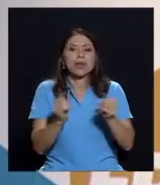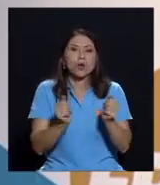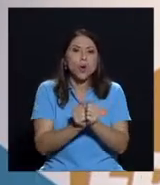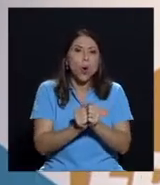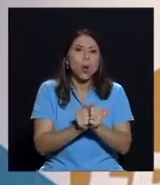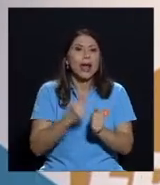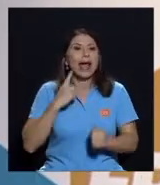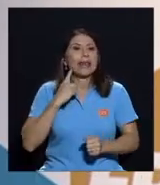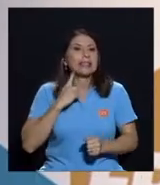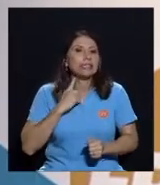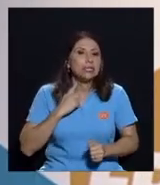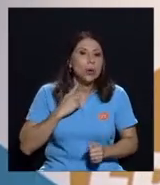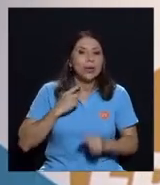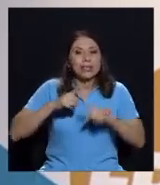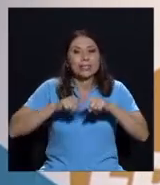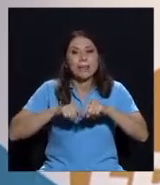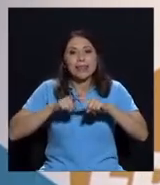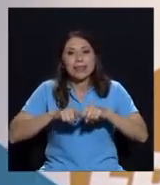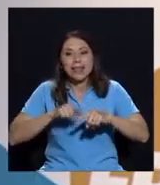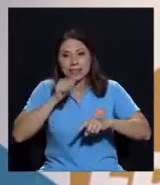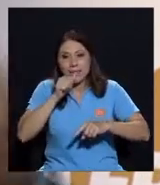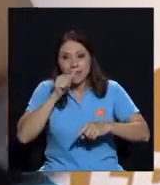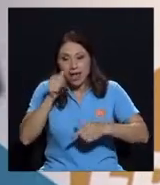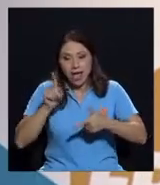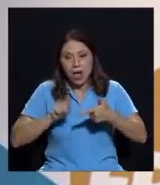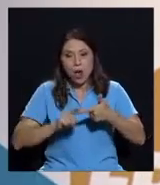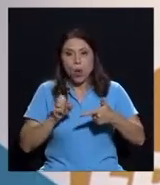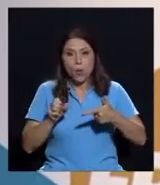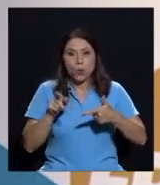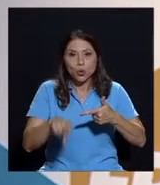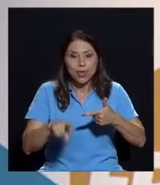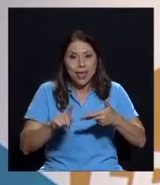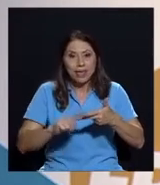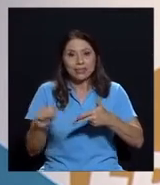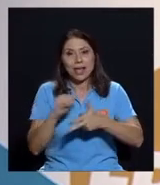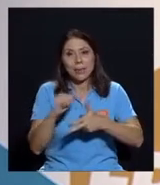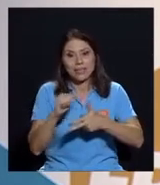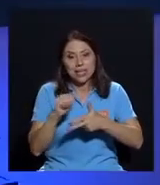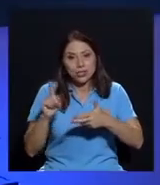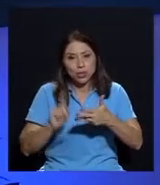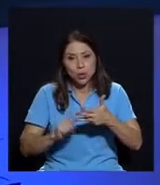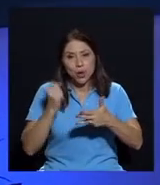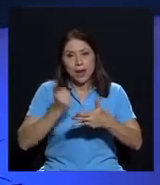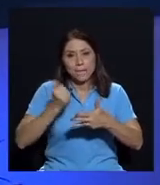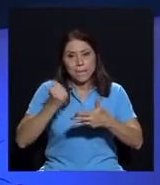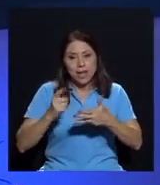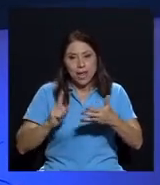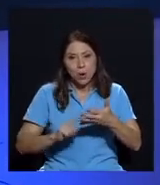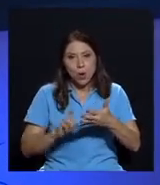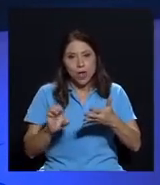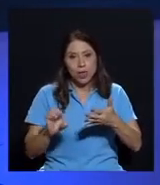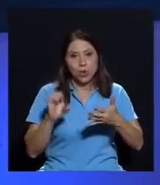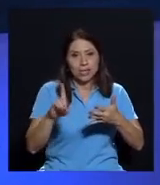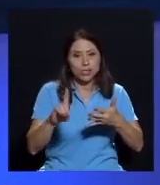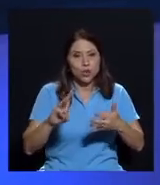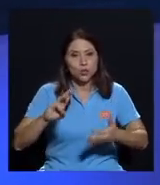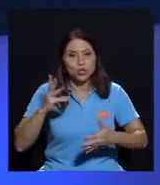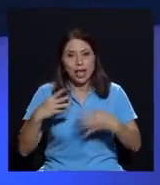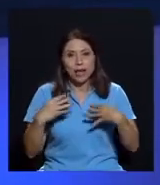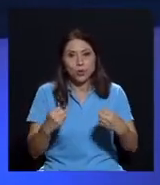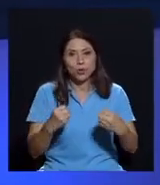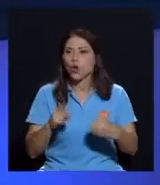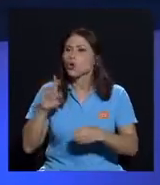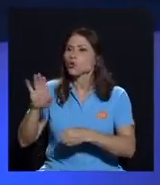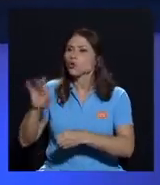y farmacodependencia tiene que ver con oportunidades capacitación empleo educación salud va a ser ya su compromiso